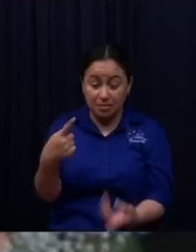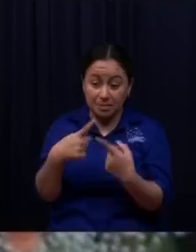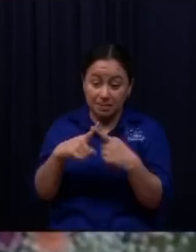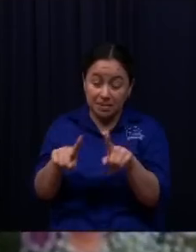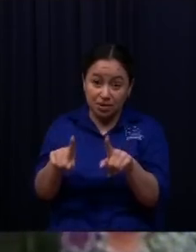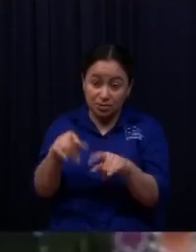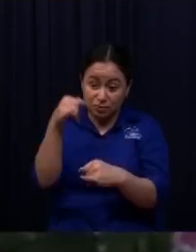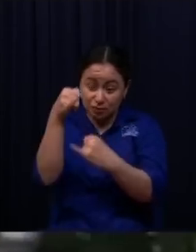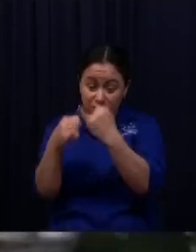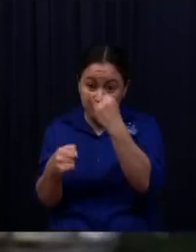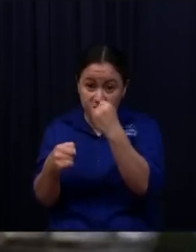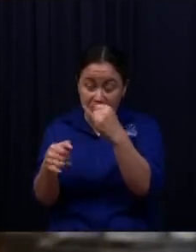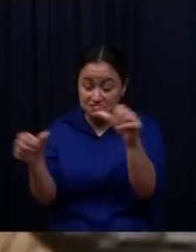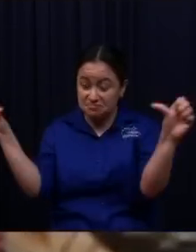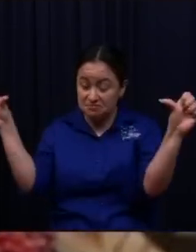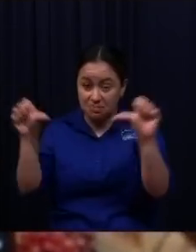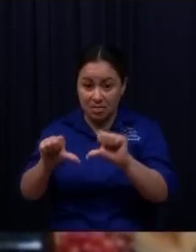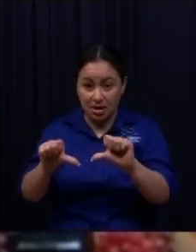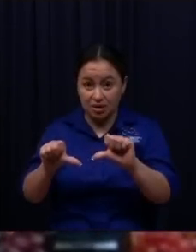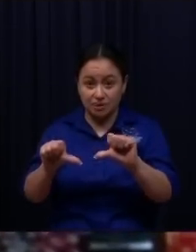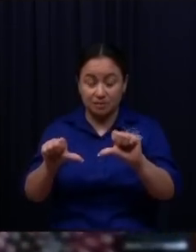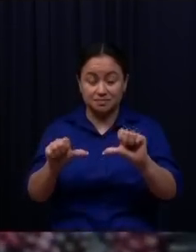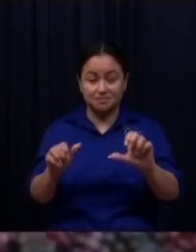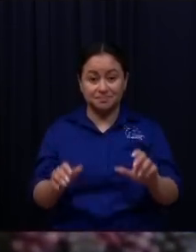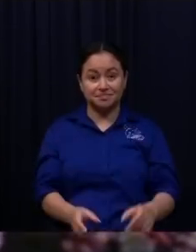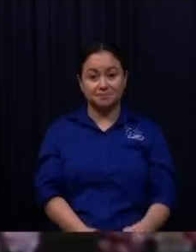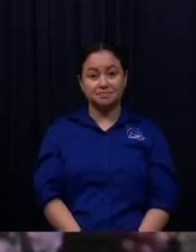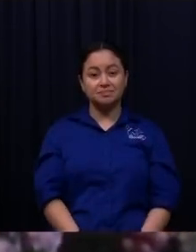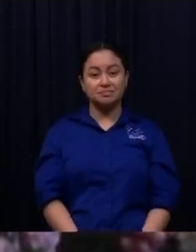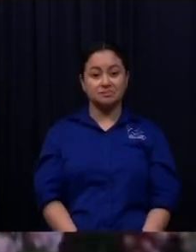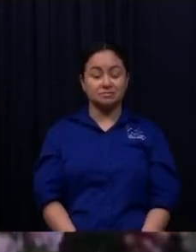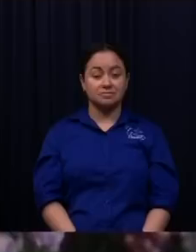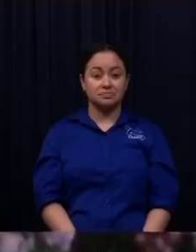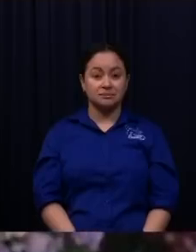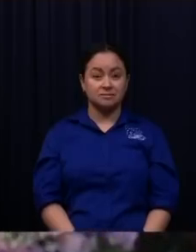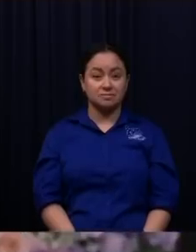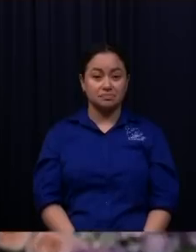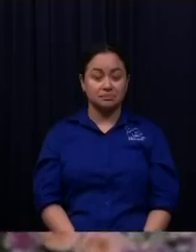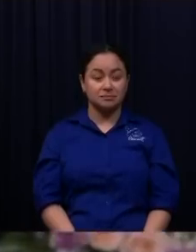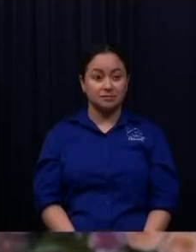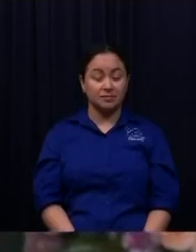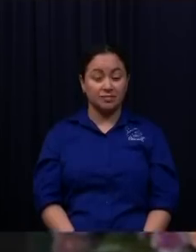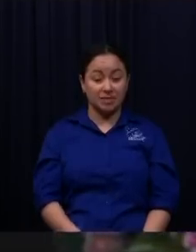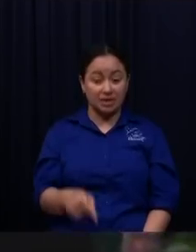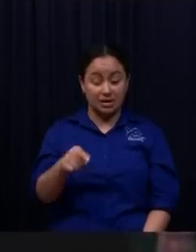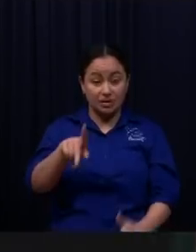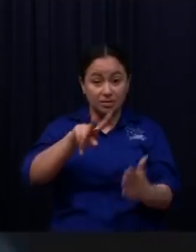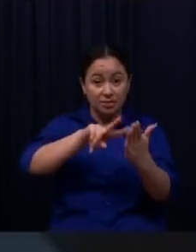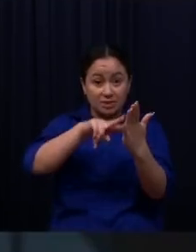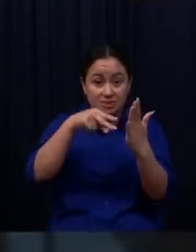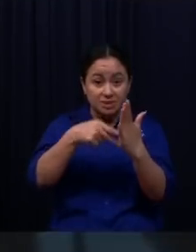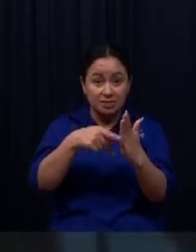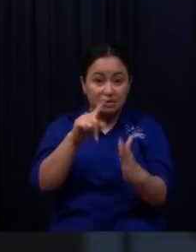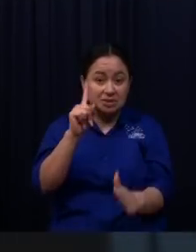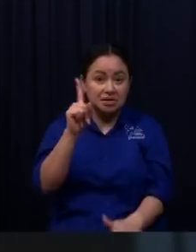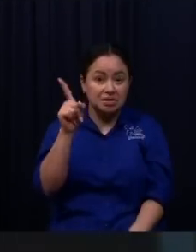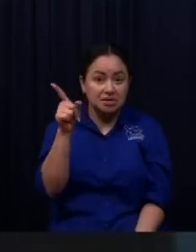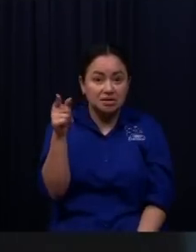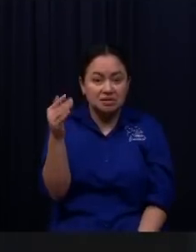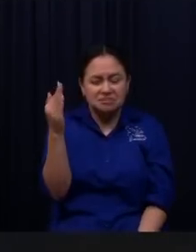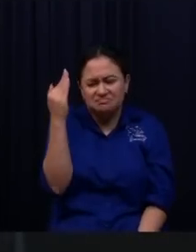Hay gente que le llama bueno a lo malo y malo a lo bueno. Eso quiere decir que no supieron discernir.